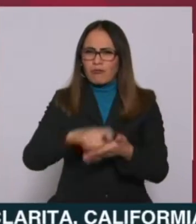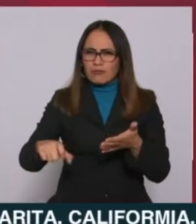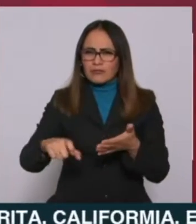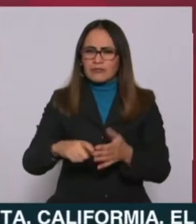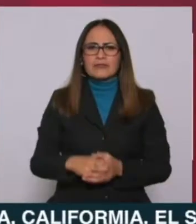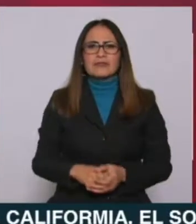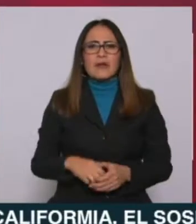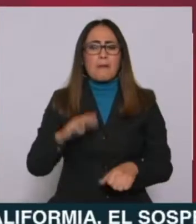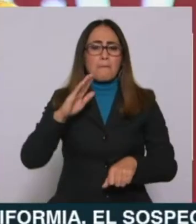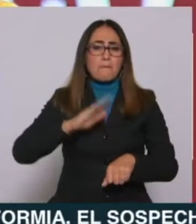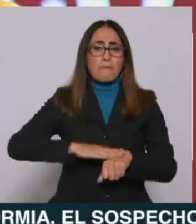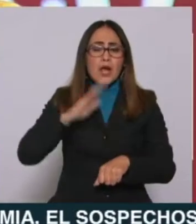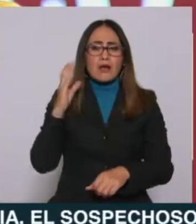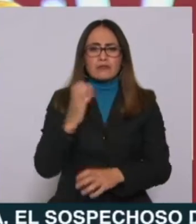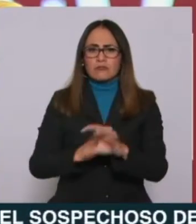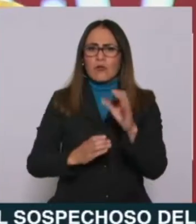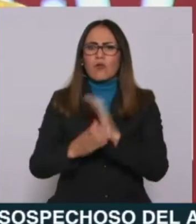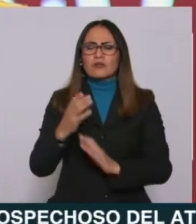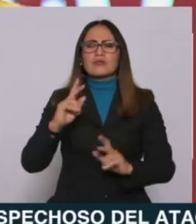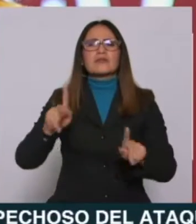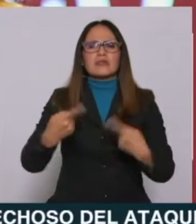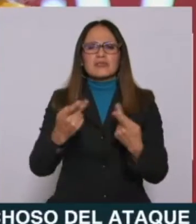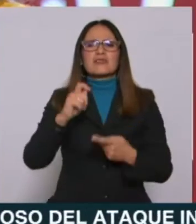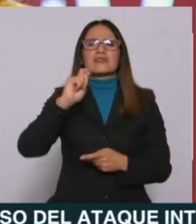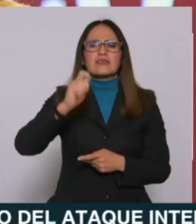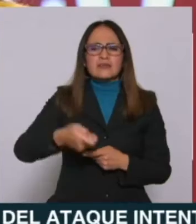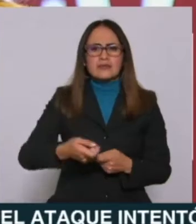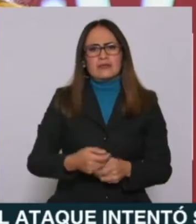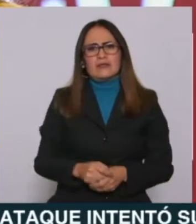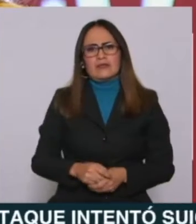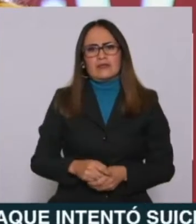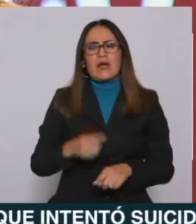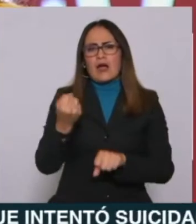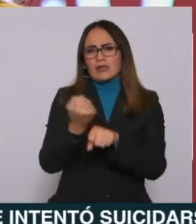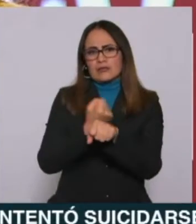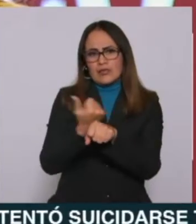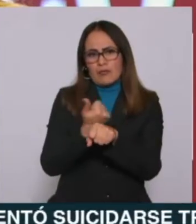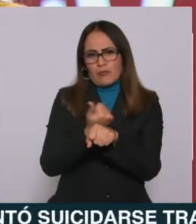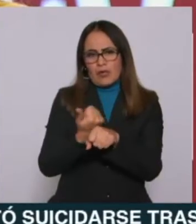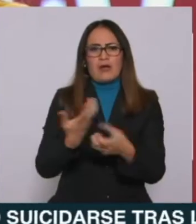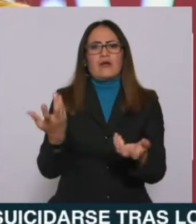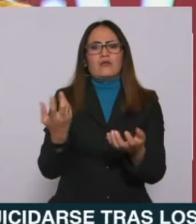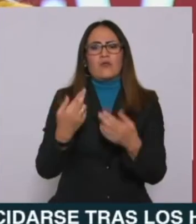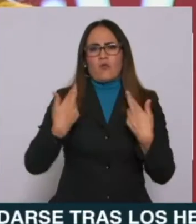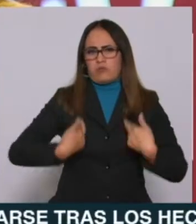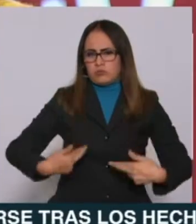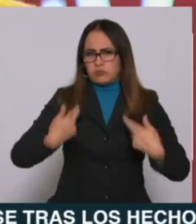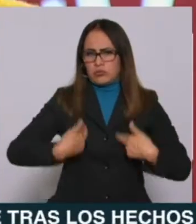Los principales bienes que son adquiridos son calzado, ropa,